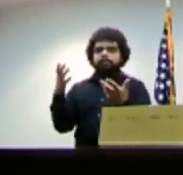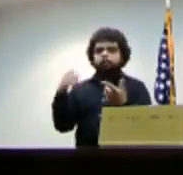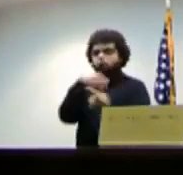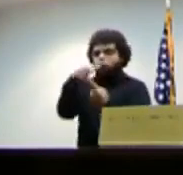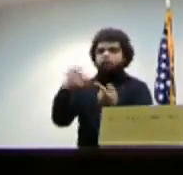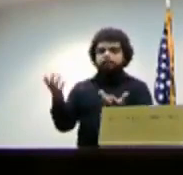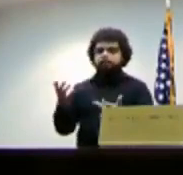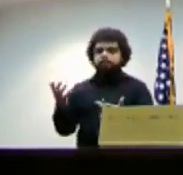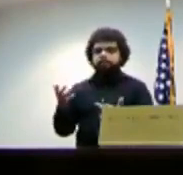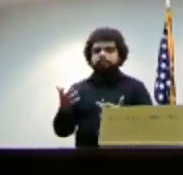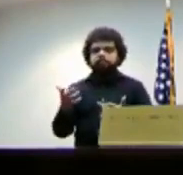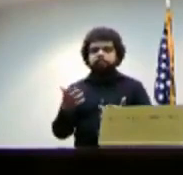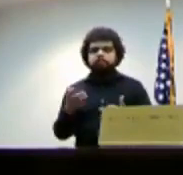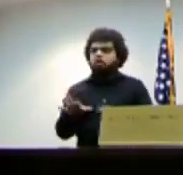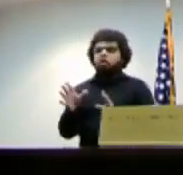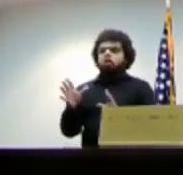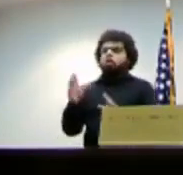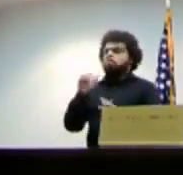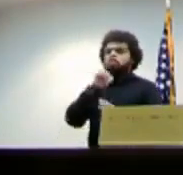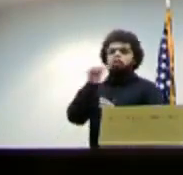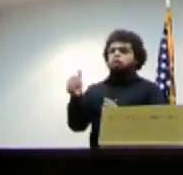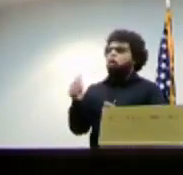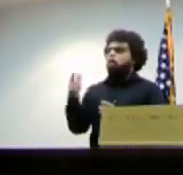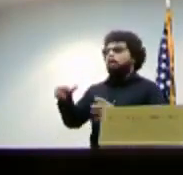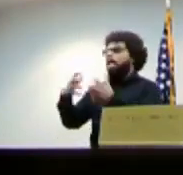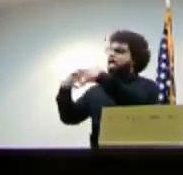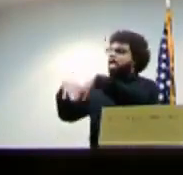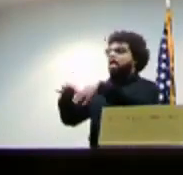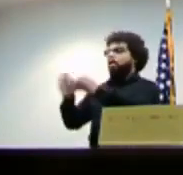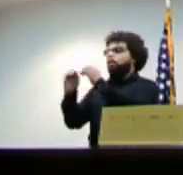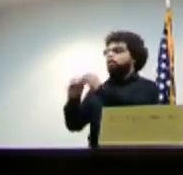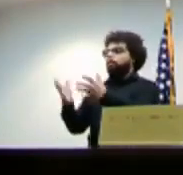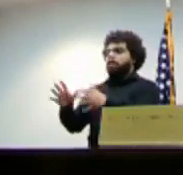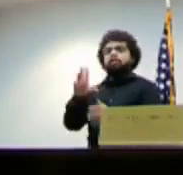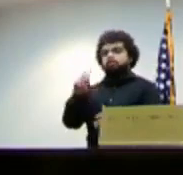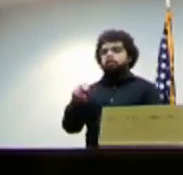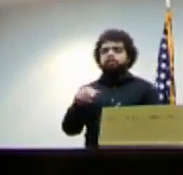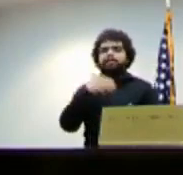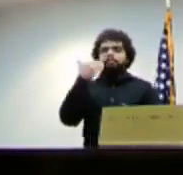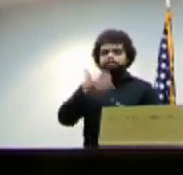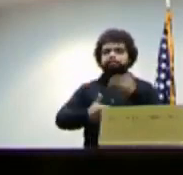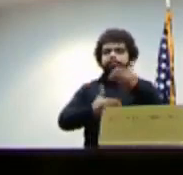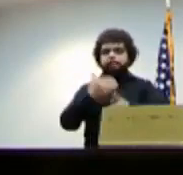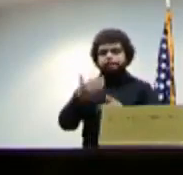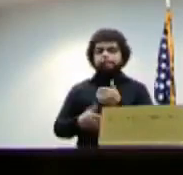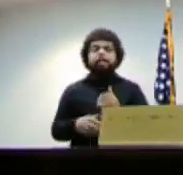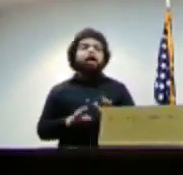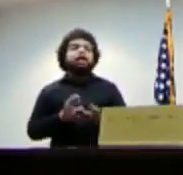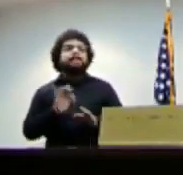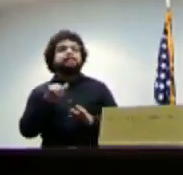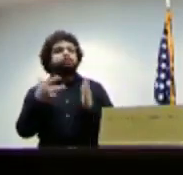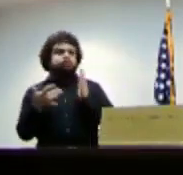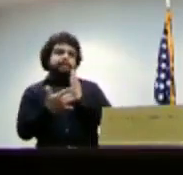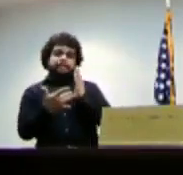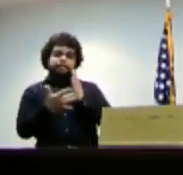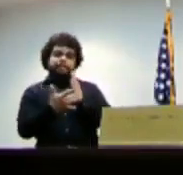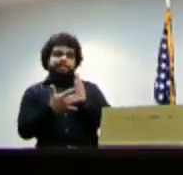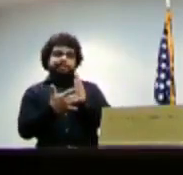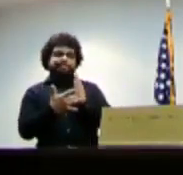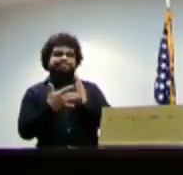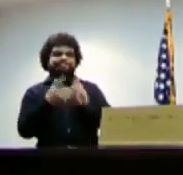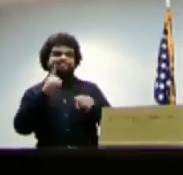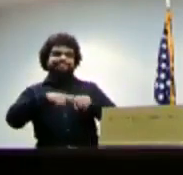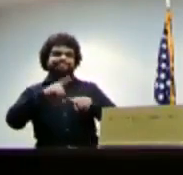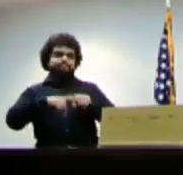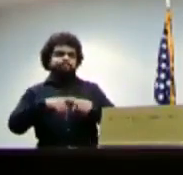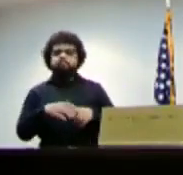generatrices, no reparar algo que se dañó, el mantenimiento. Eso depende de la tecnología. Okay. En el caso. Vamos a hablar de la de